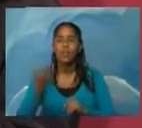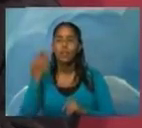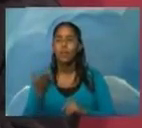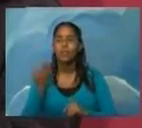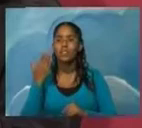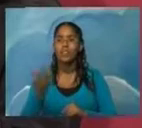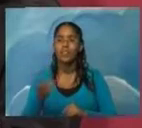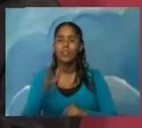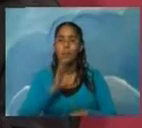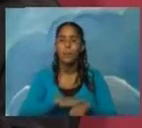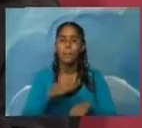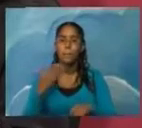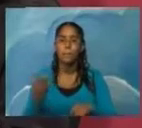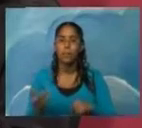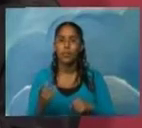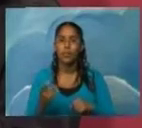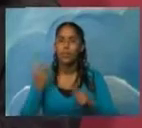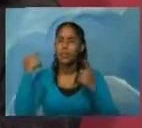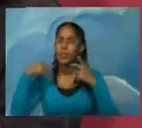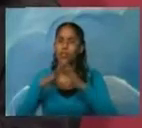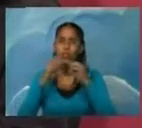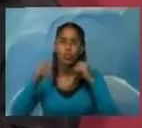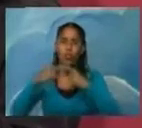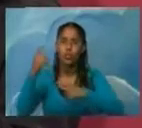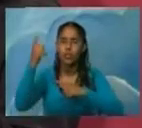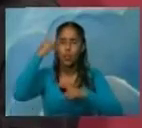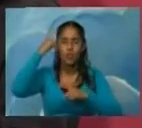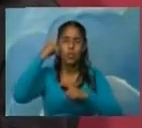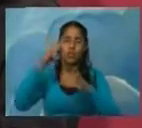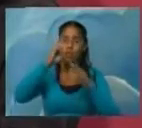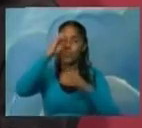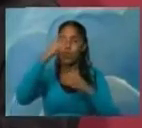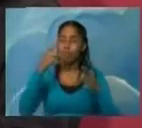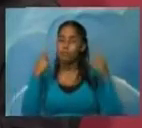porque durante todos estos días, pues Dios